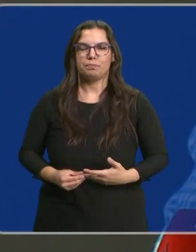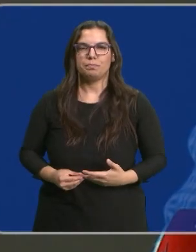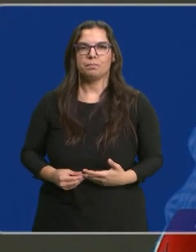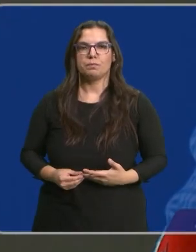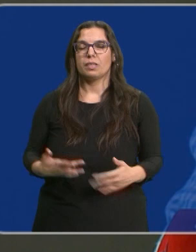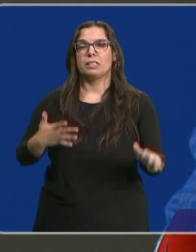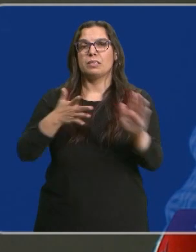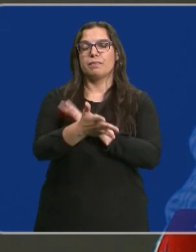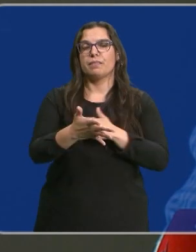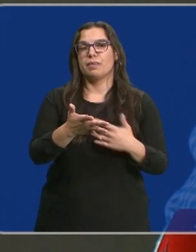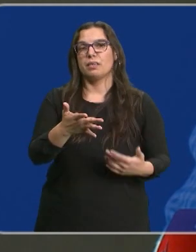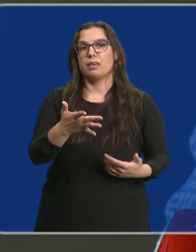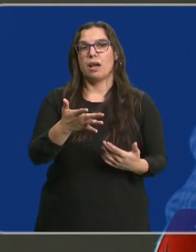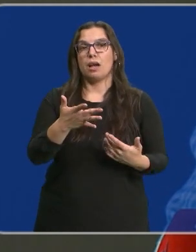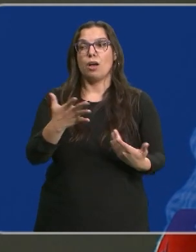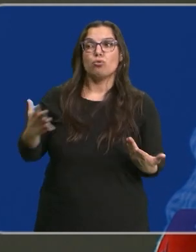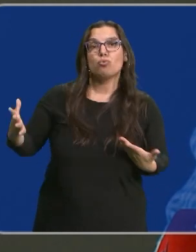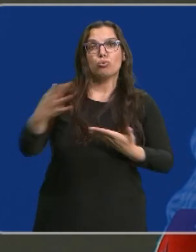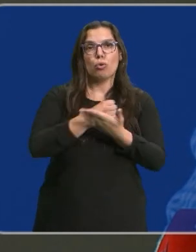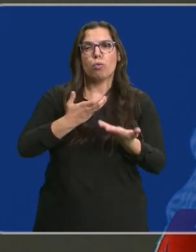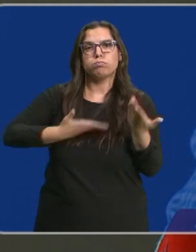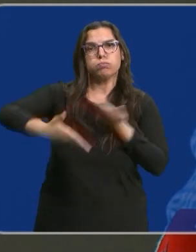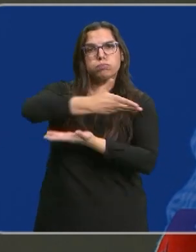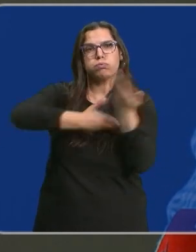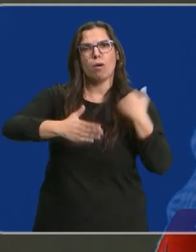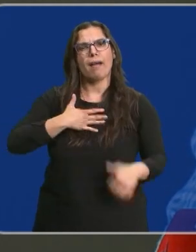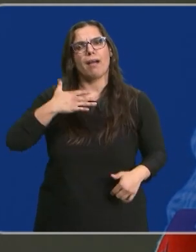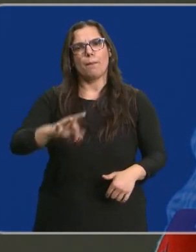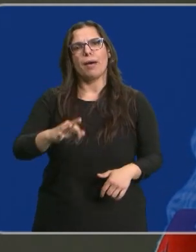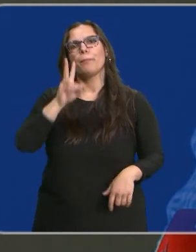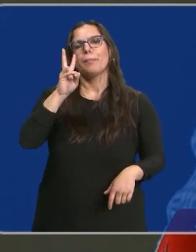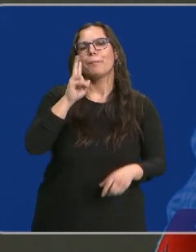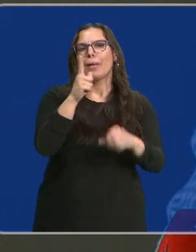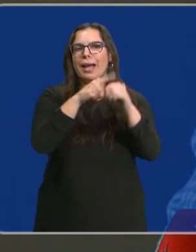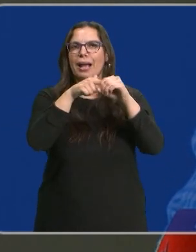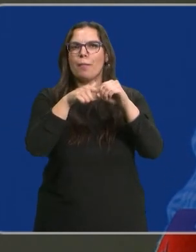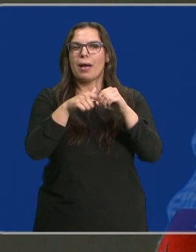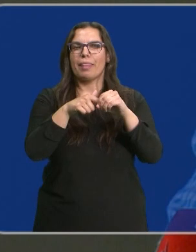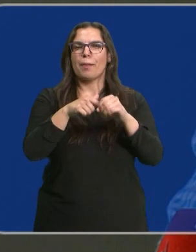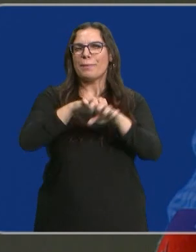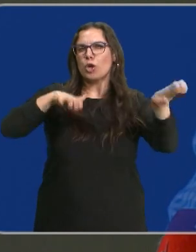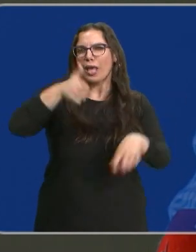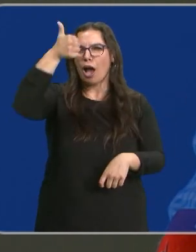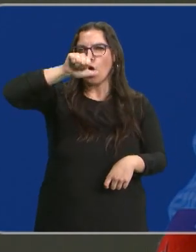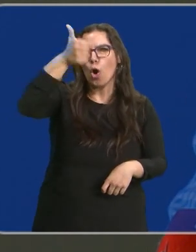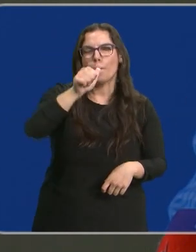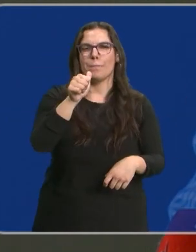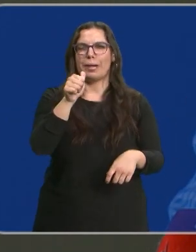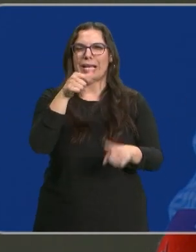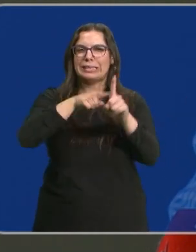Se trata de, entre todos, ser capaces de ver esos puestos que son más masculinos o que están más